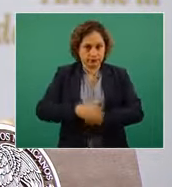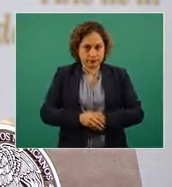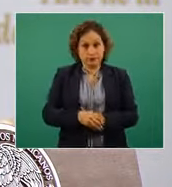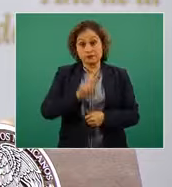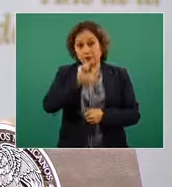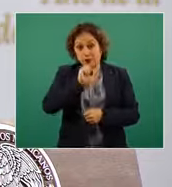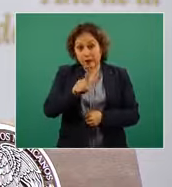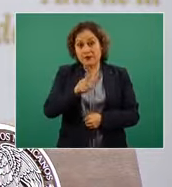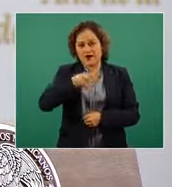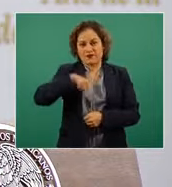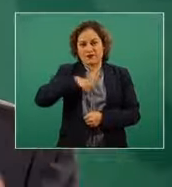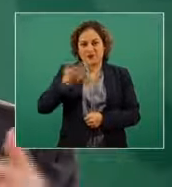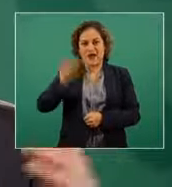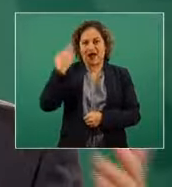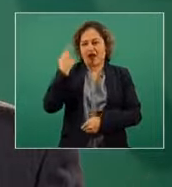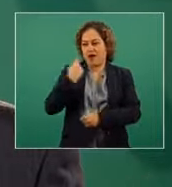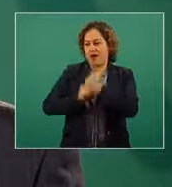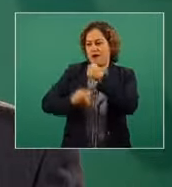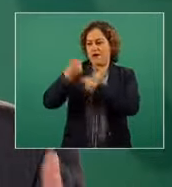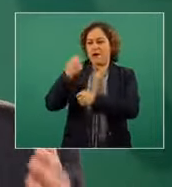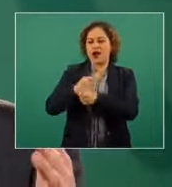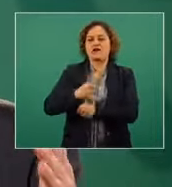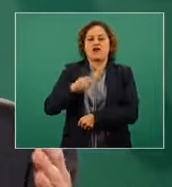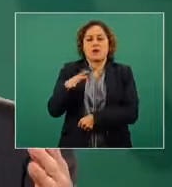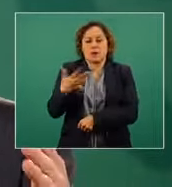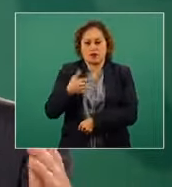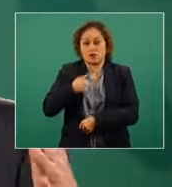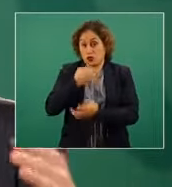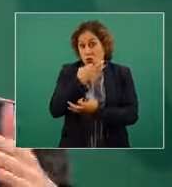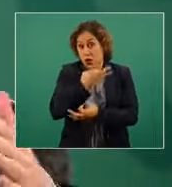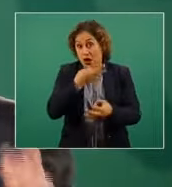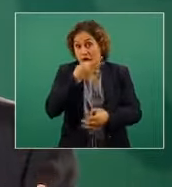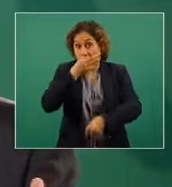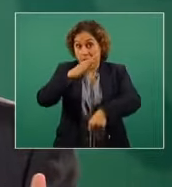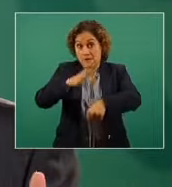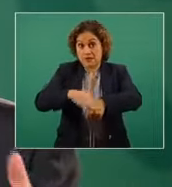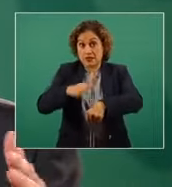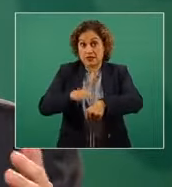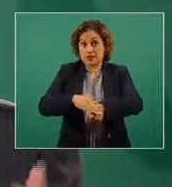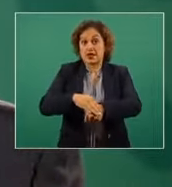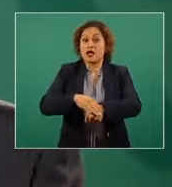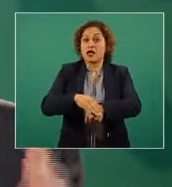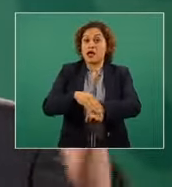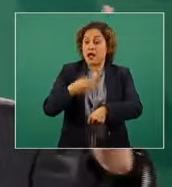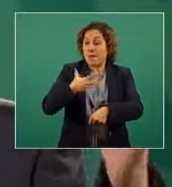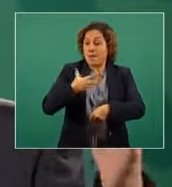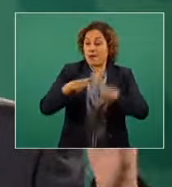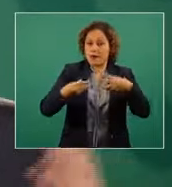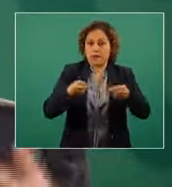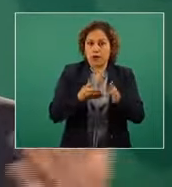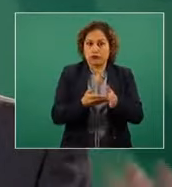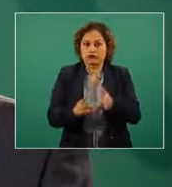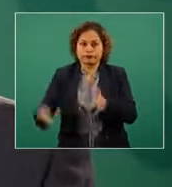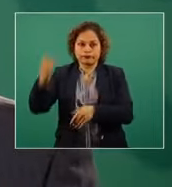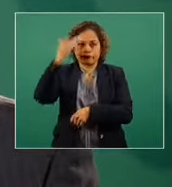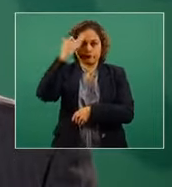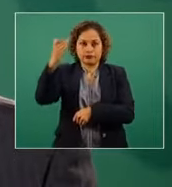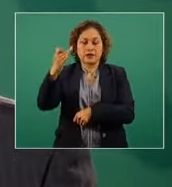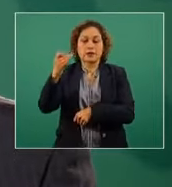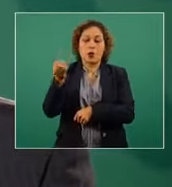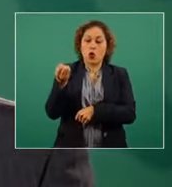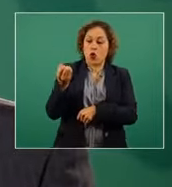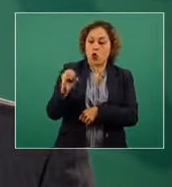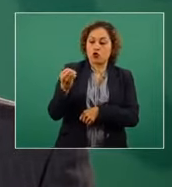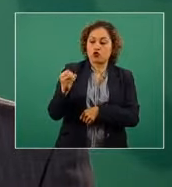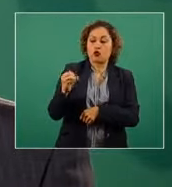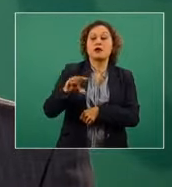casi un año, que íbamos a tener una epidemia larga, llegaríamos a octubre y tendríamos un repunte, puesto que es la temporada